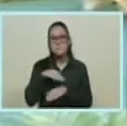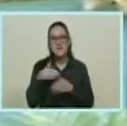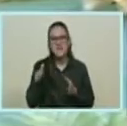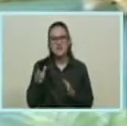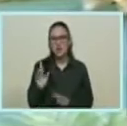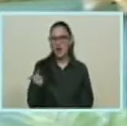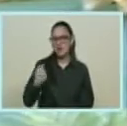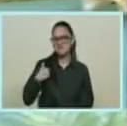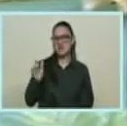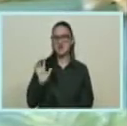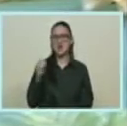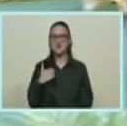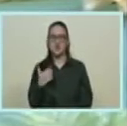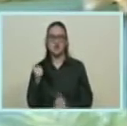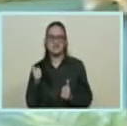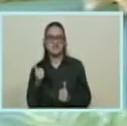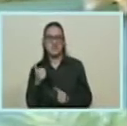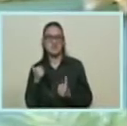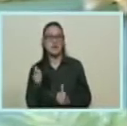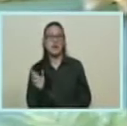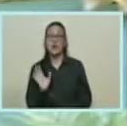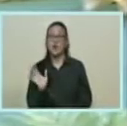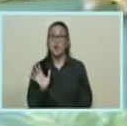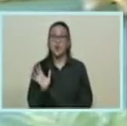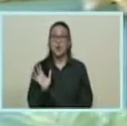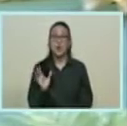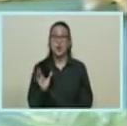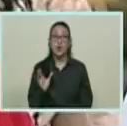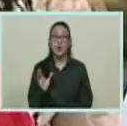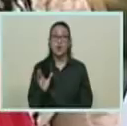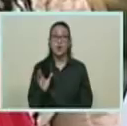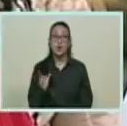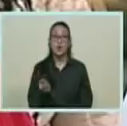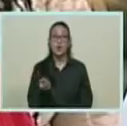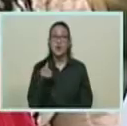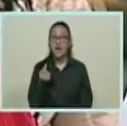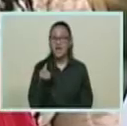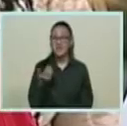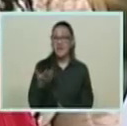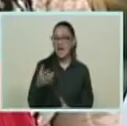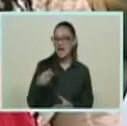no es conmigo porque yo me la estoy comiendo. Aquí nadie se la está comiendo.